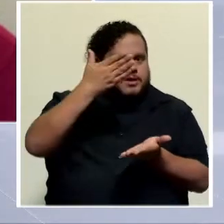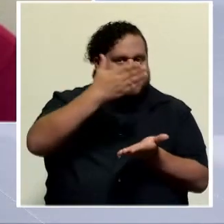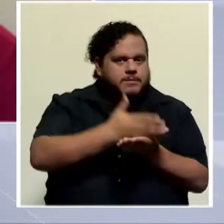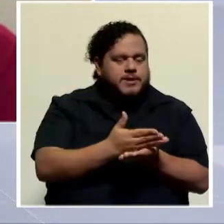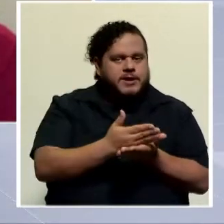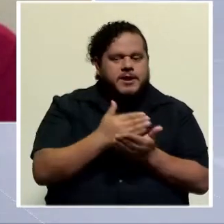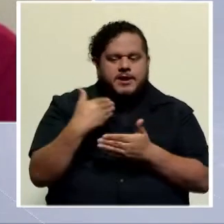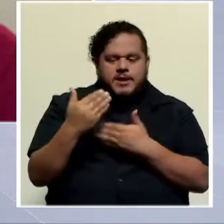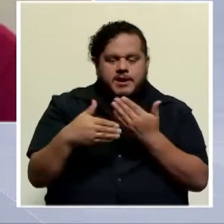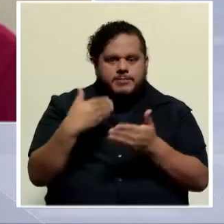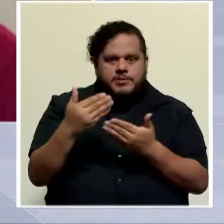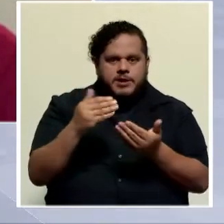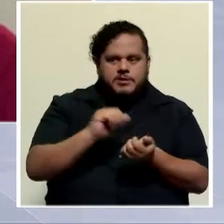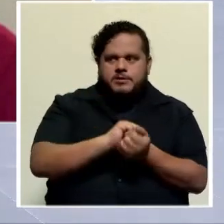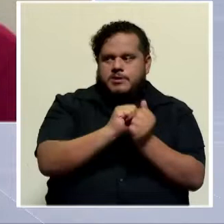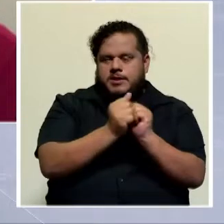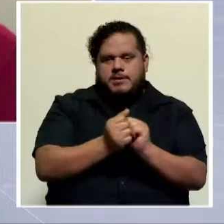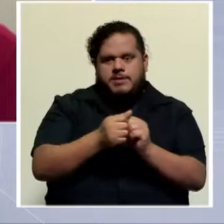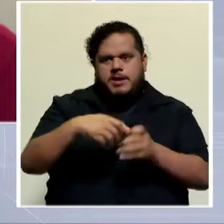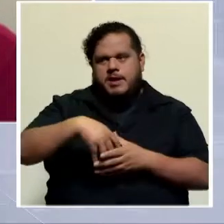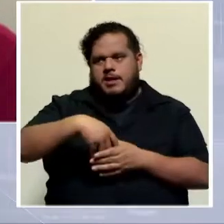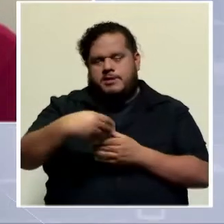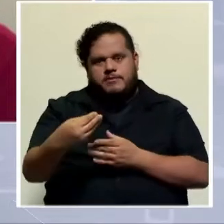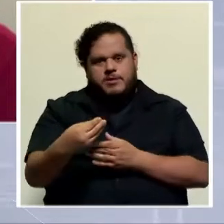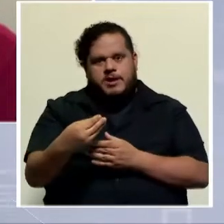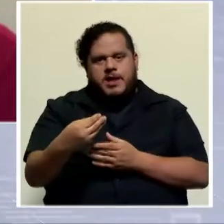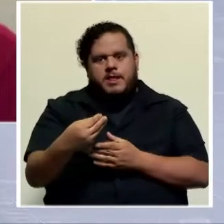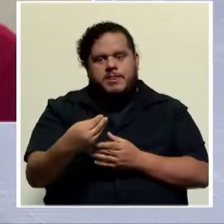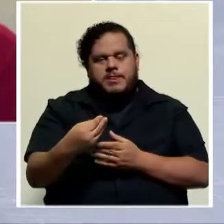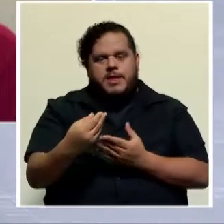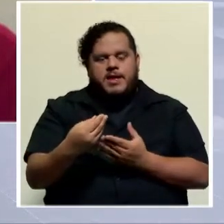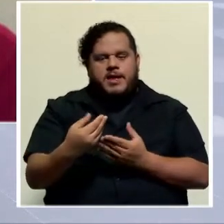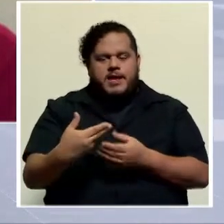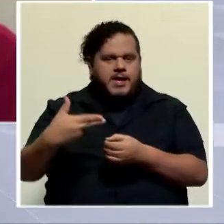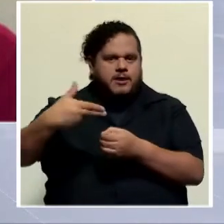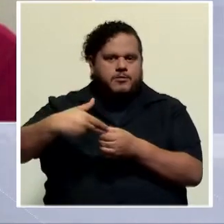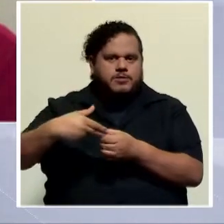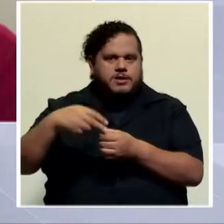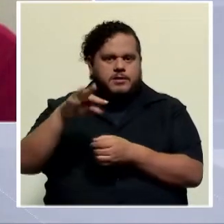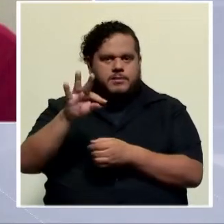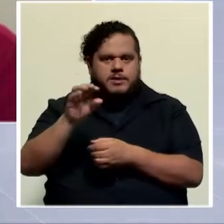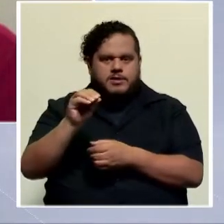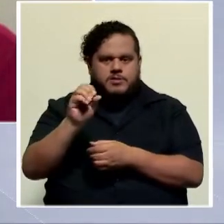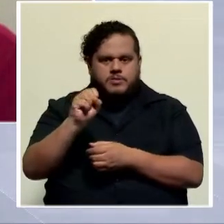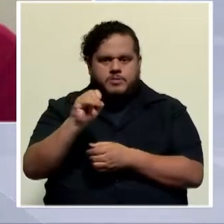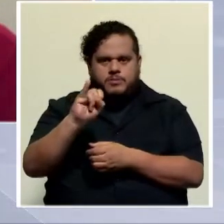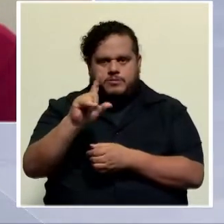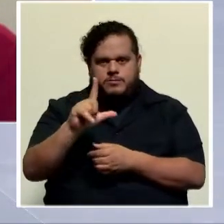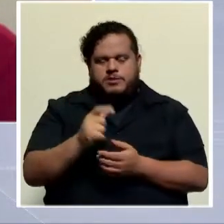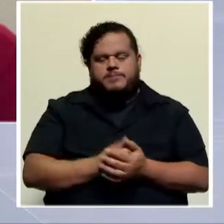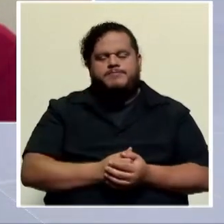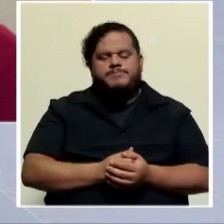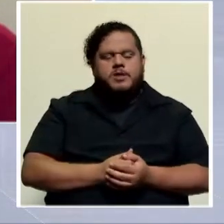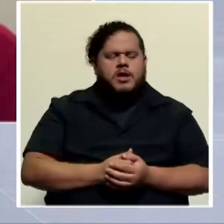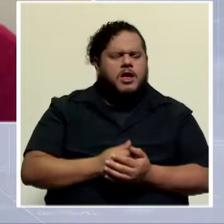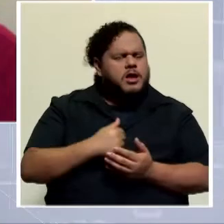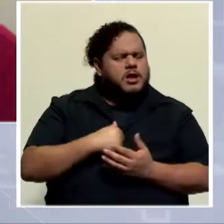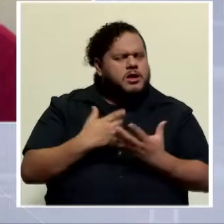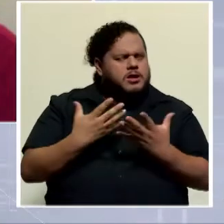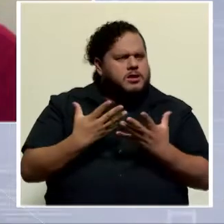de transicionar hacia afuera de combustibles fósiles. Vamos, Marco,